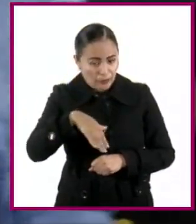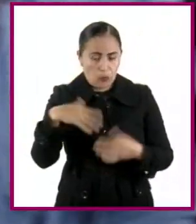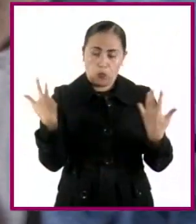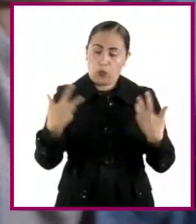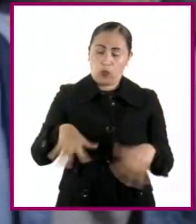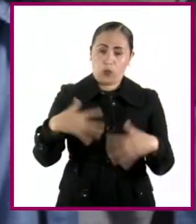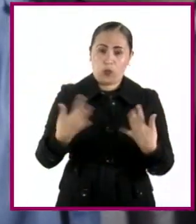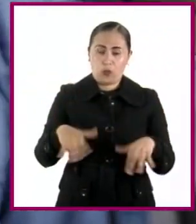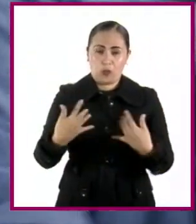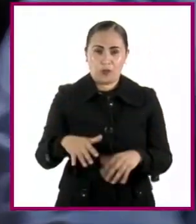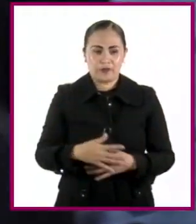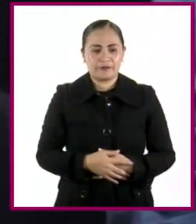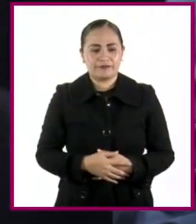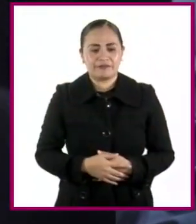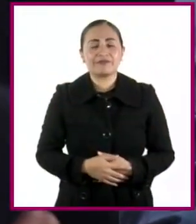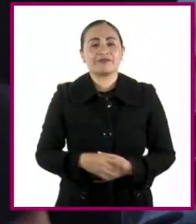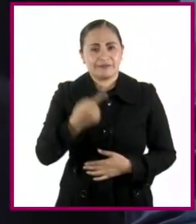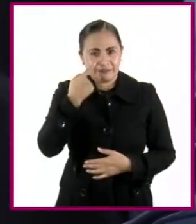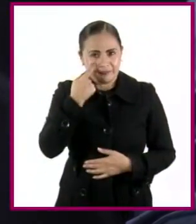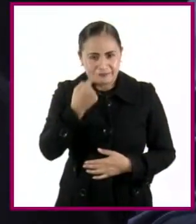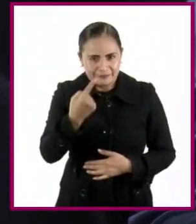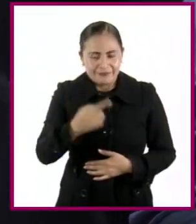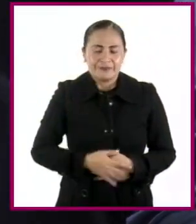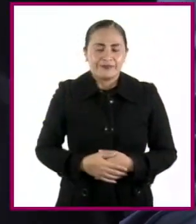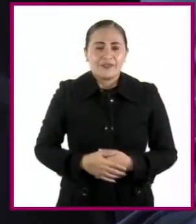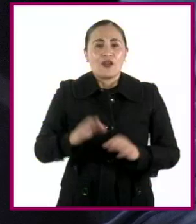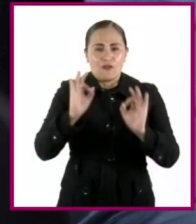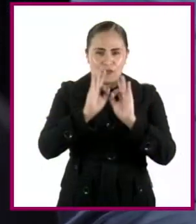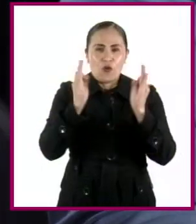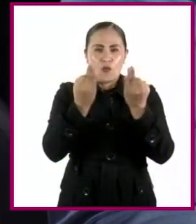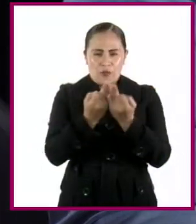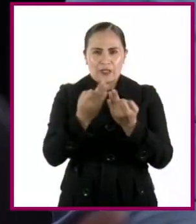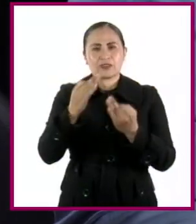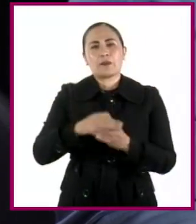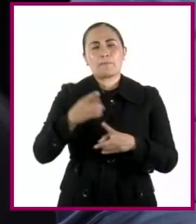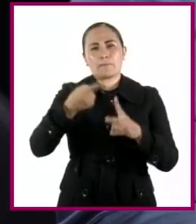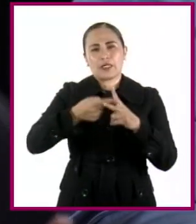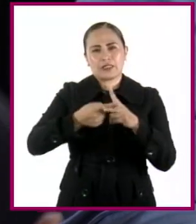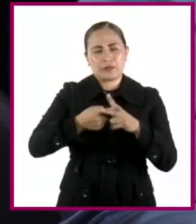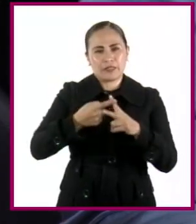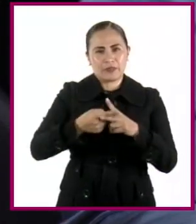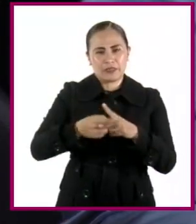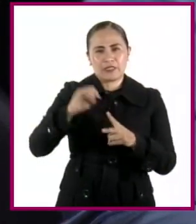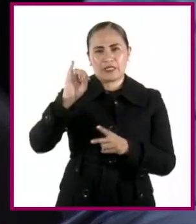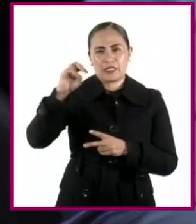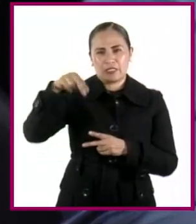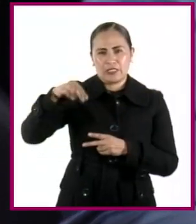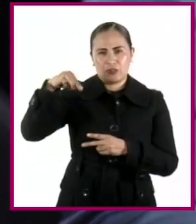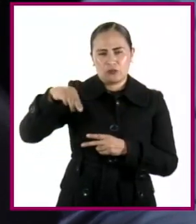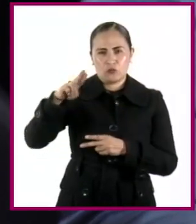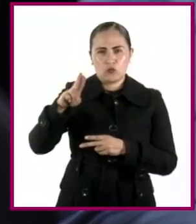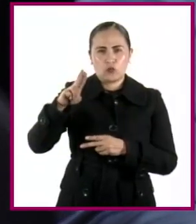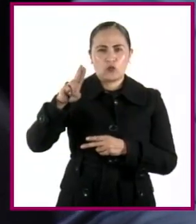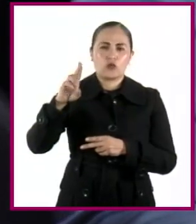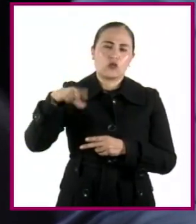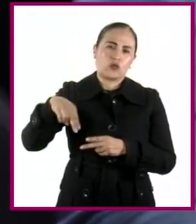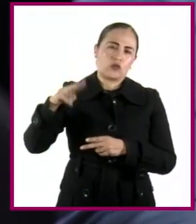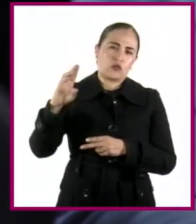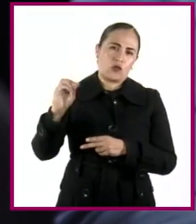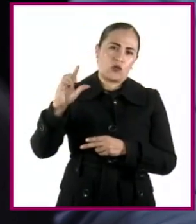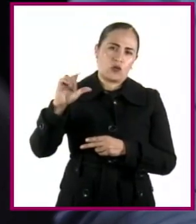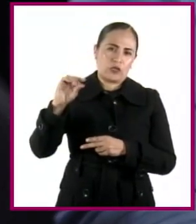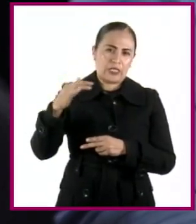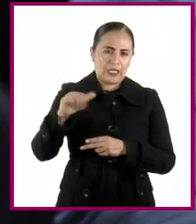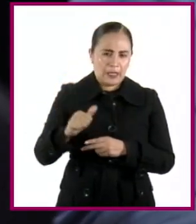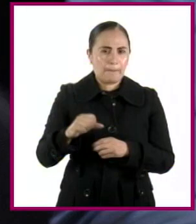Dios. Pues fíjate que ciertos modelos matemáticos para la inmunología se parecen a los que se utilizan para analizar